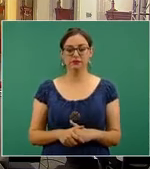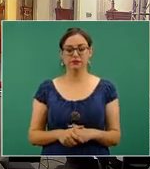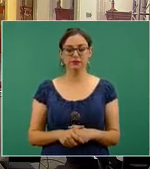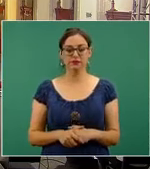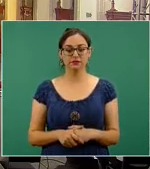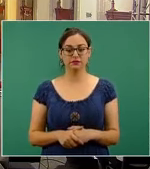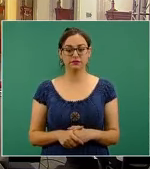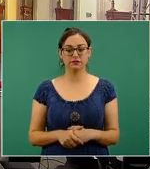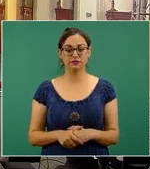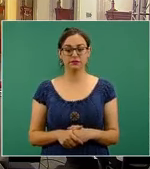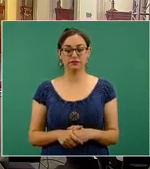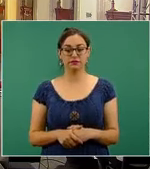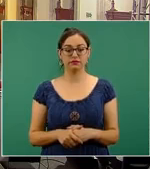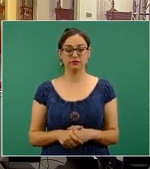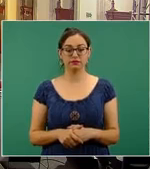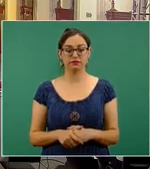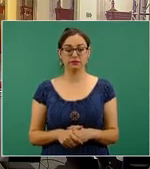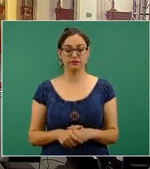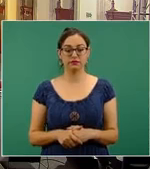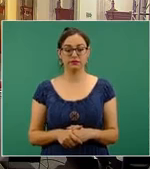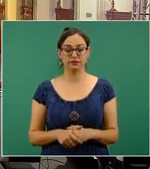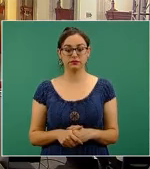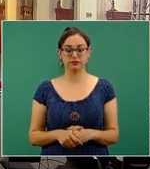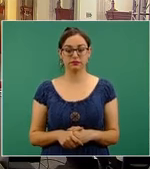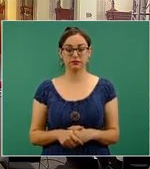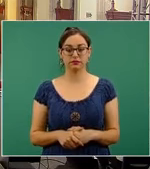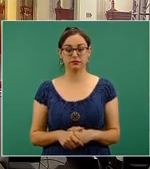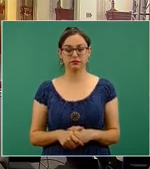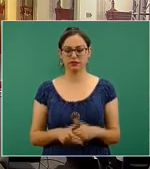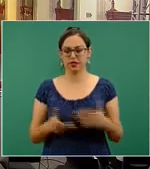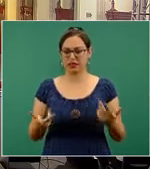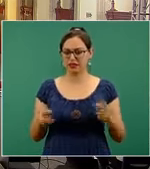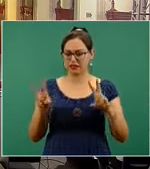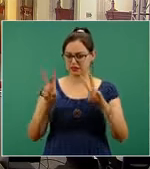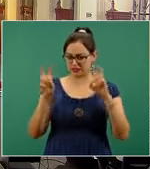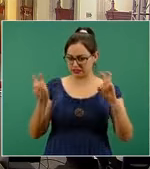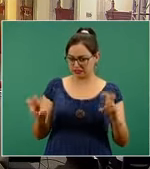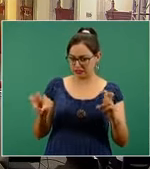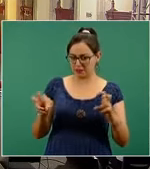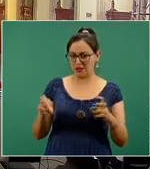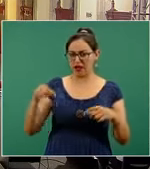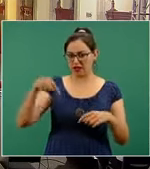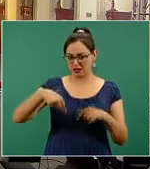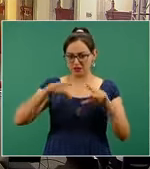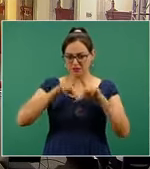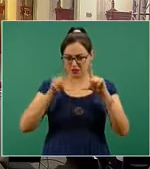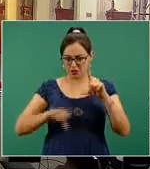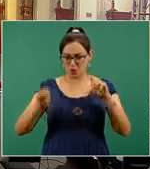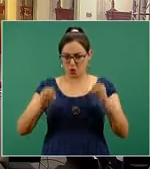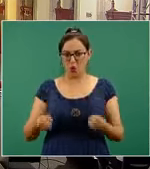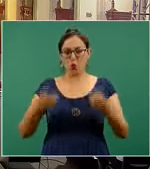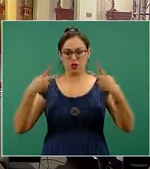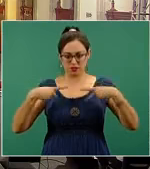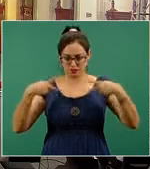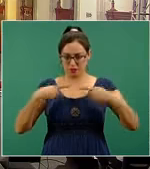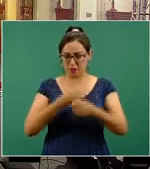sí, lo que preguntaba el señor era ¿cuál era la prevalencia de obesidad en México, no? Es